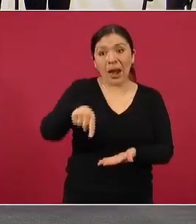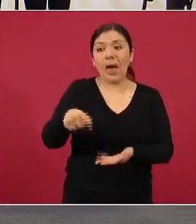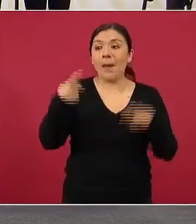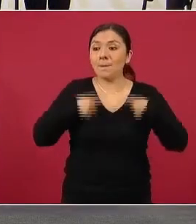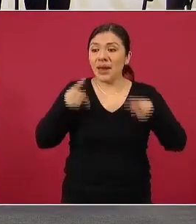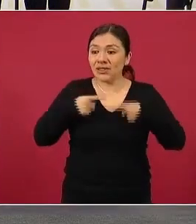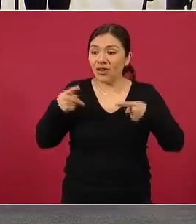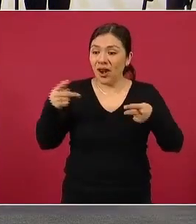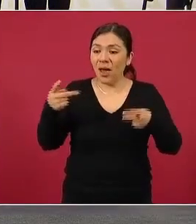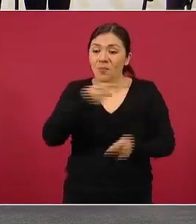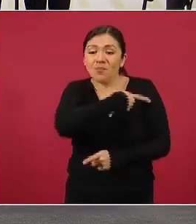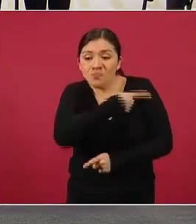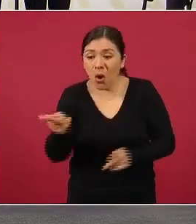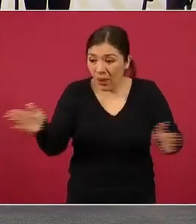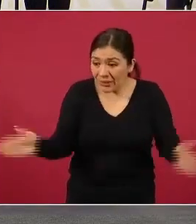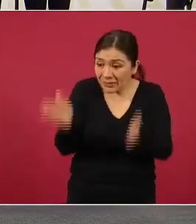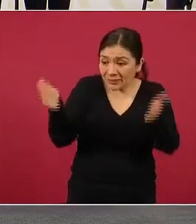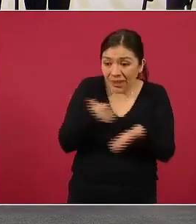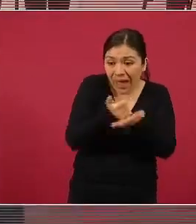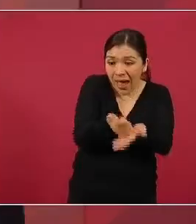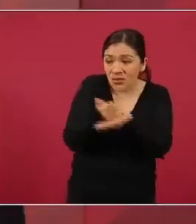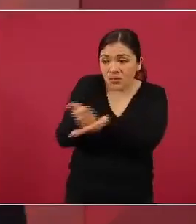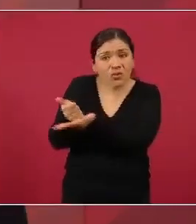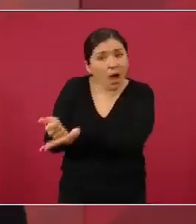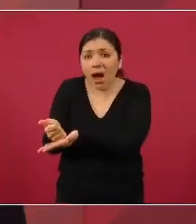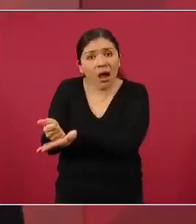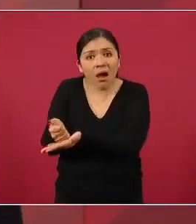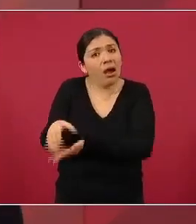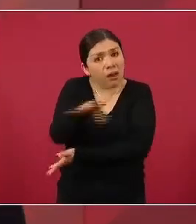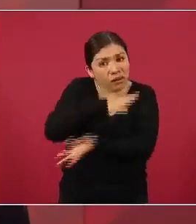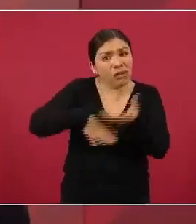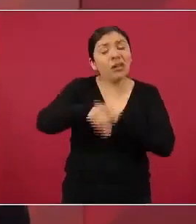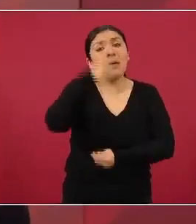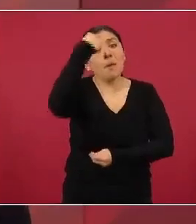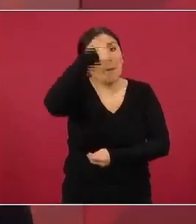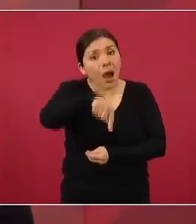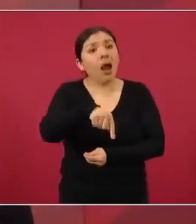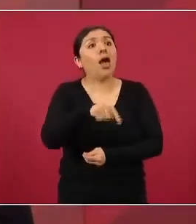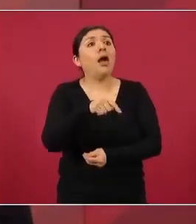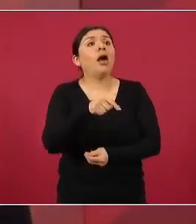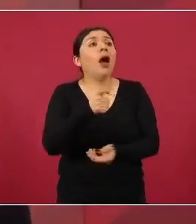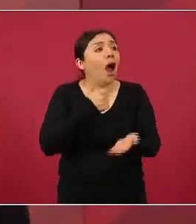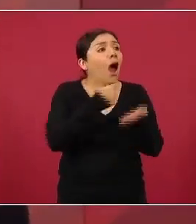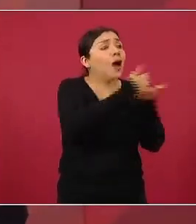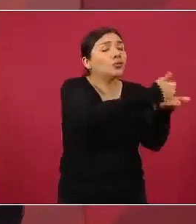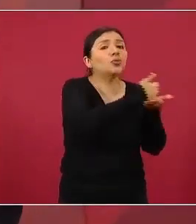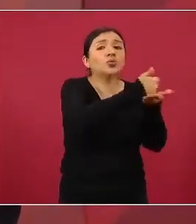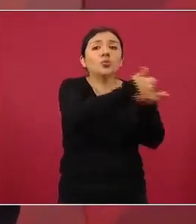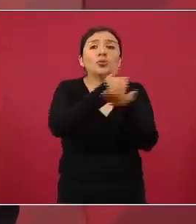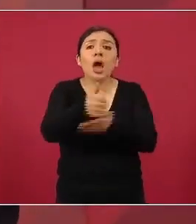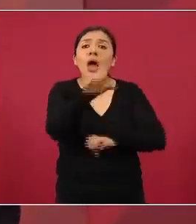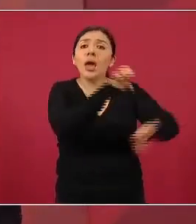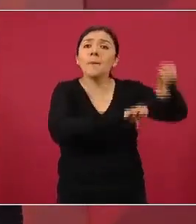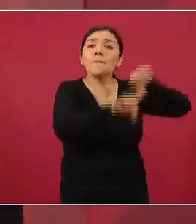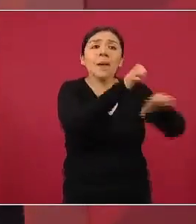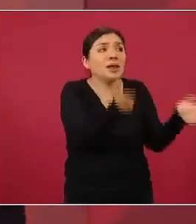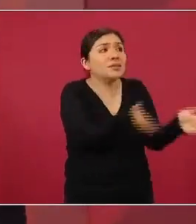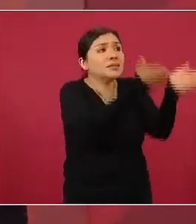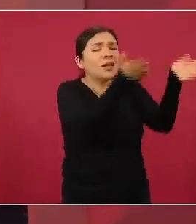la pobreza al pueblo, se usaba para favorecer a estas